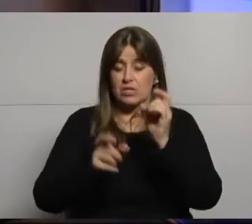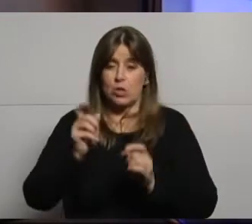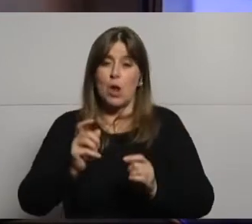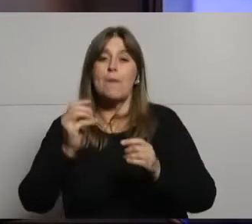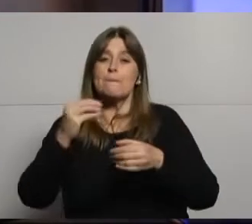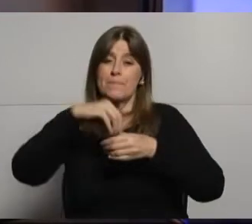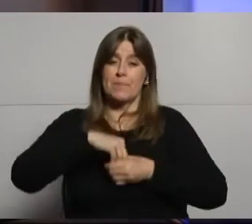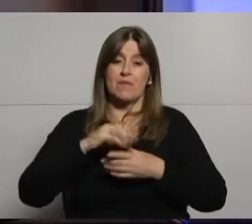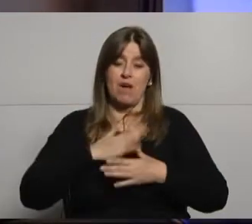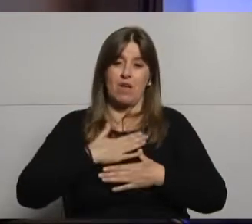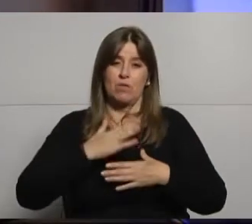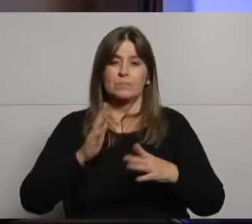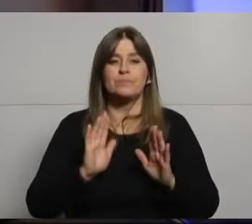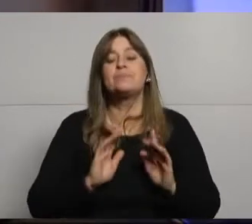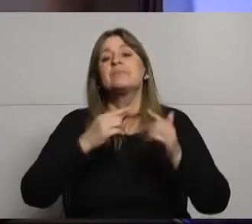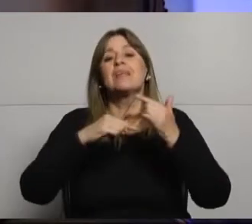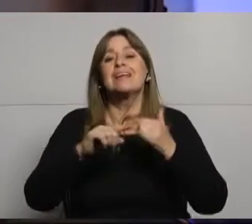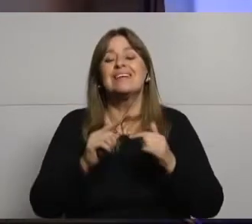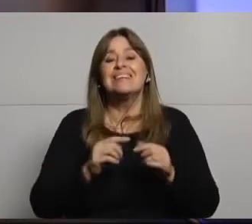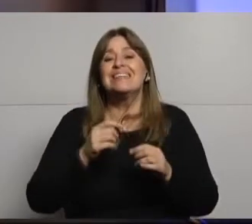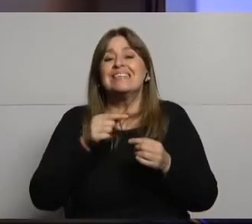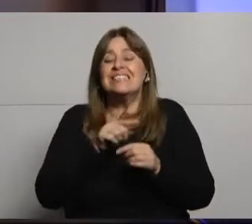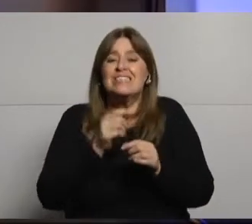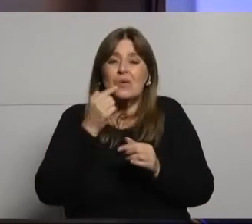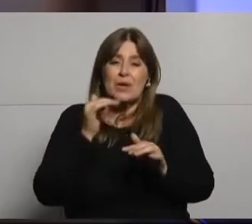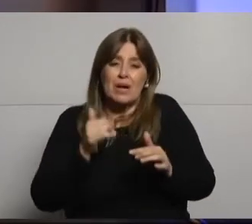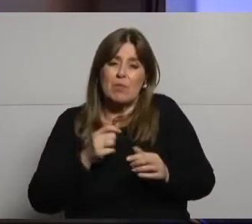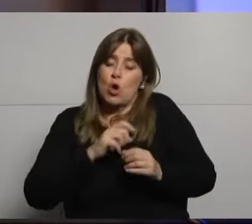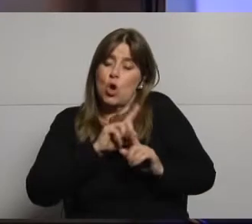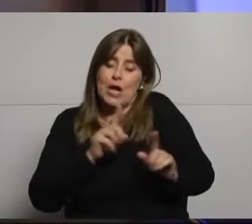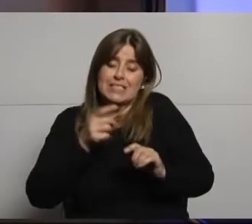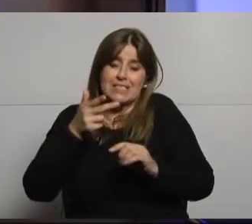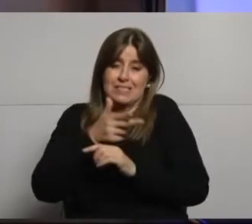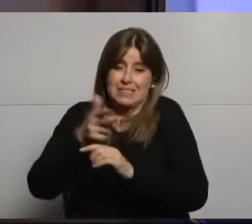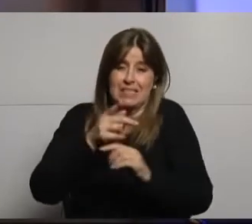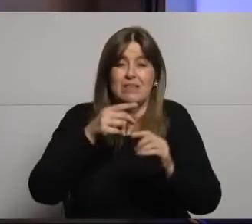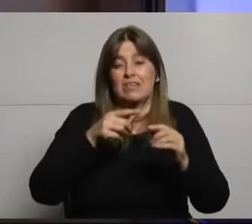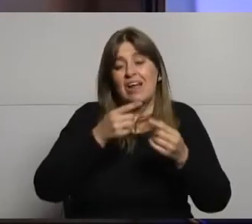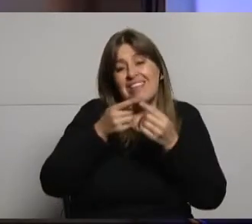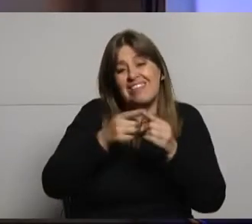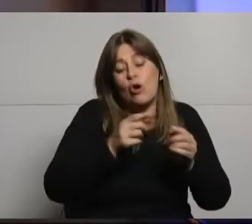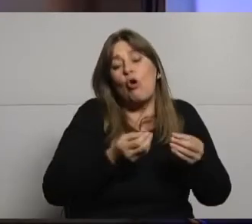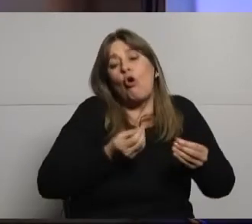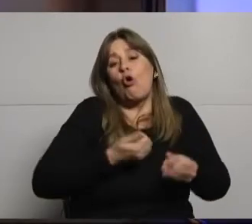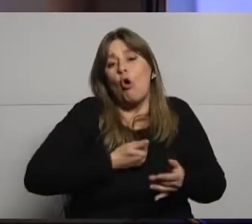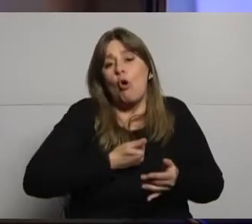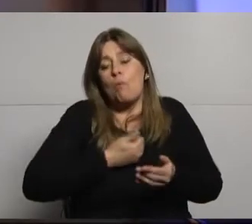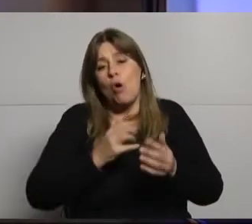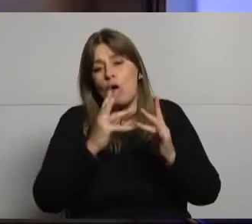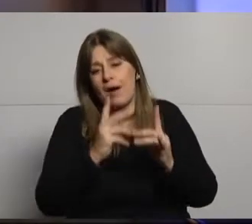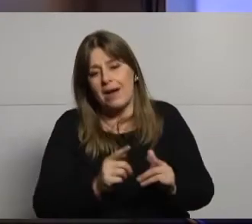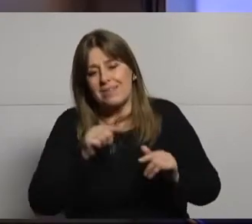los individuos. Entonces, la chance ahí no va tanto por los dispositivos, sino por el tema de los algoritmos, en cómo se